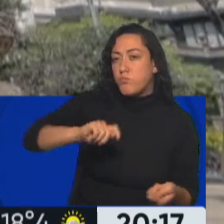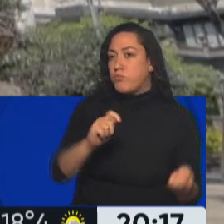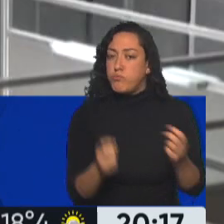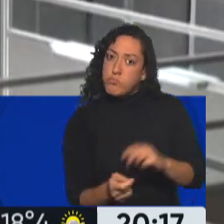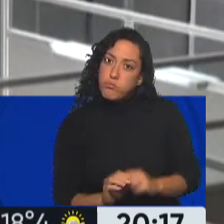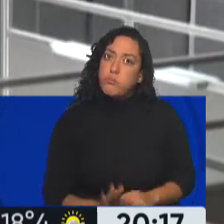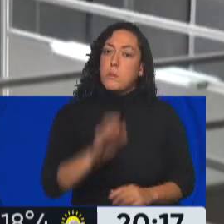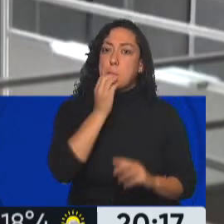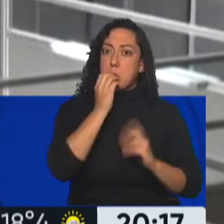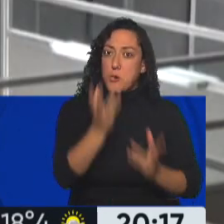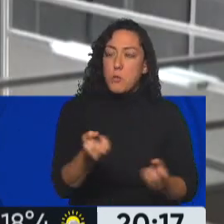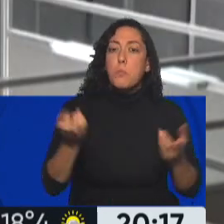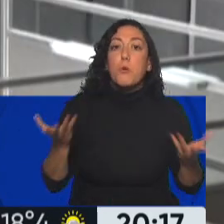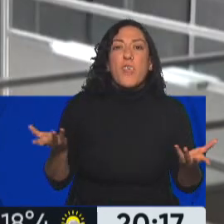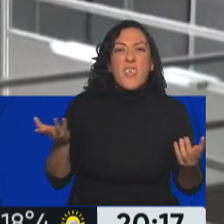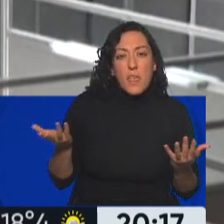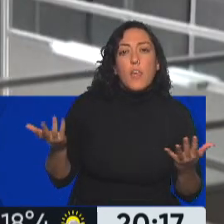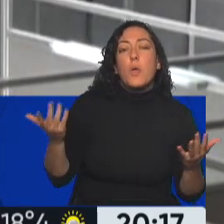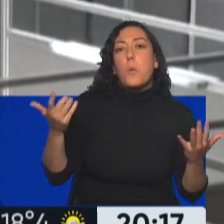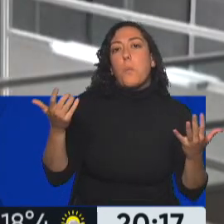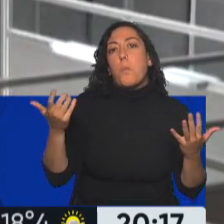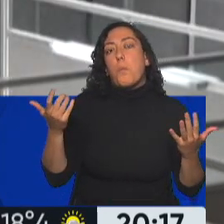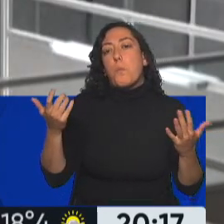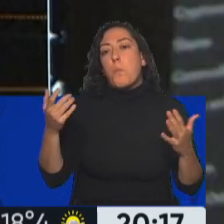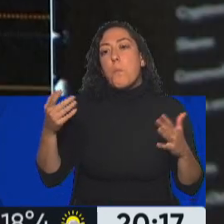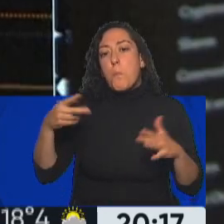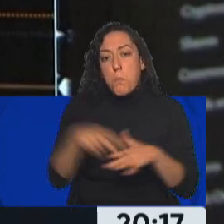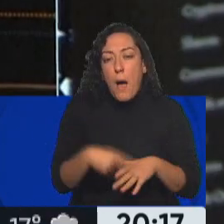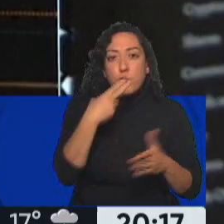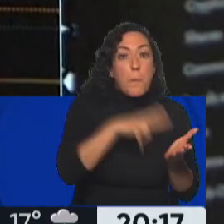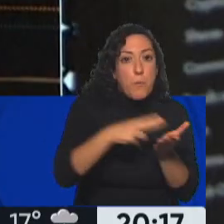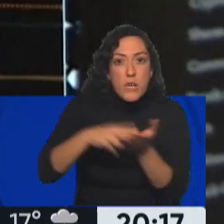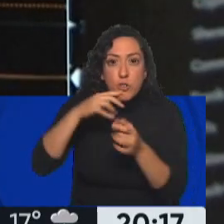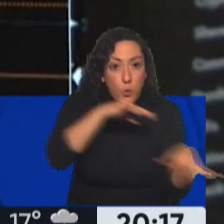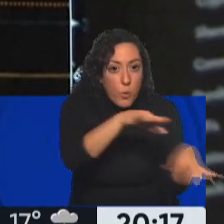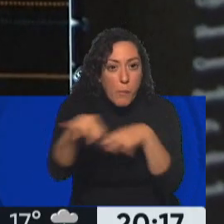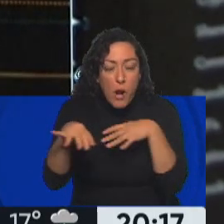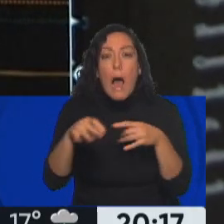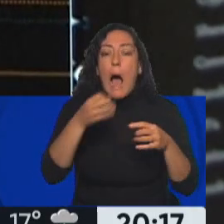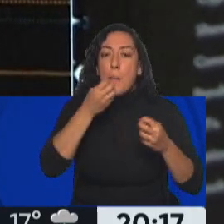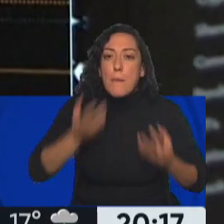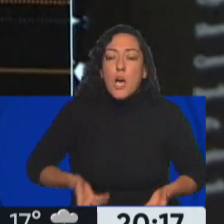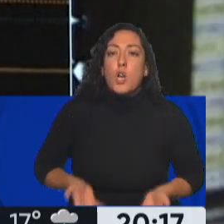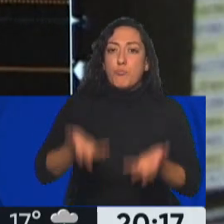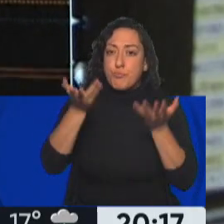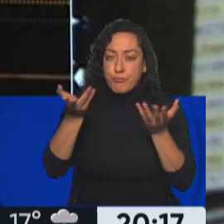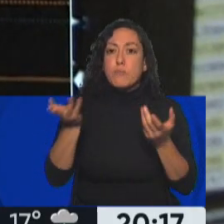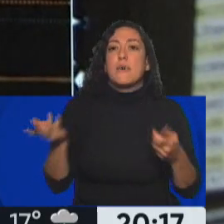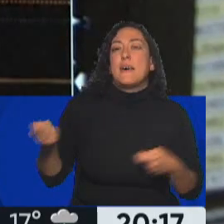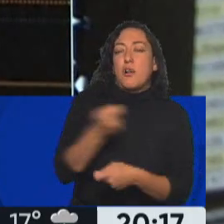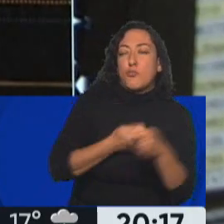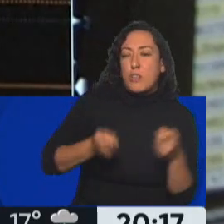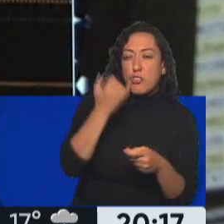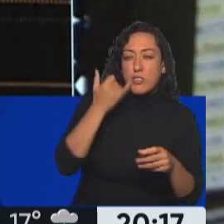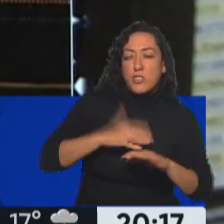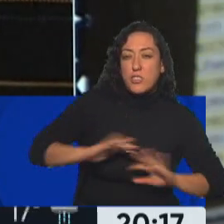tendencia tras un rumor sobre una posible pausa en estos aranceles y algunas negociaciones que ya se dejaban trascender